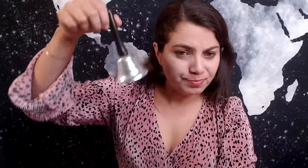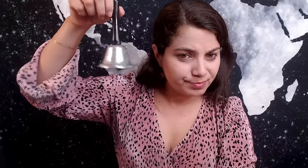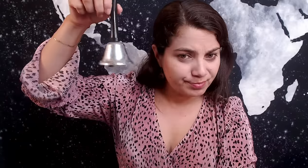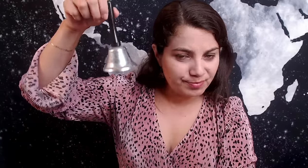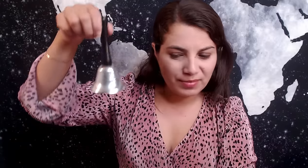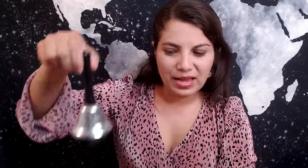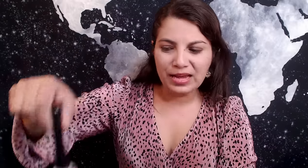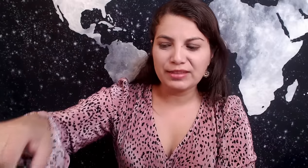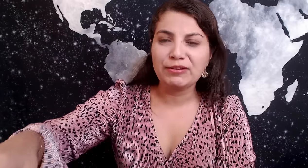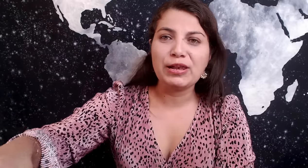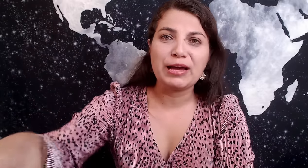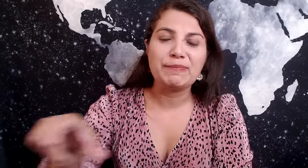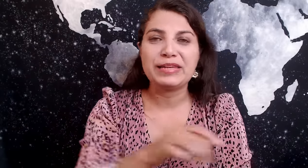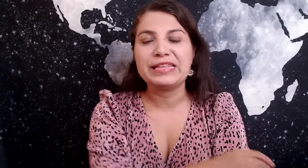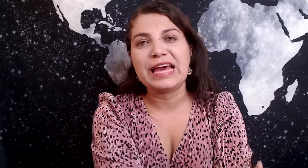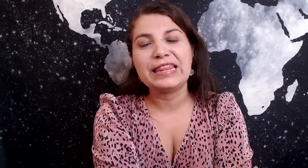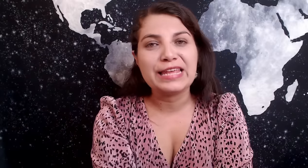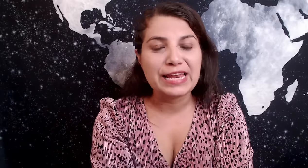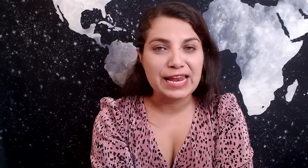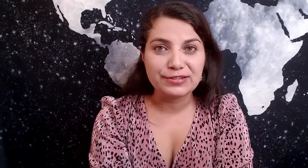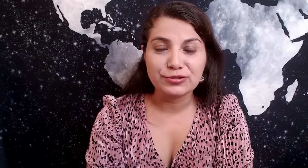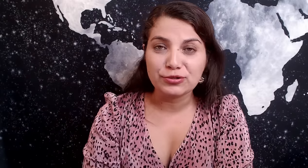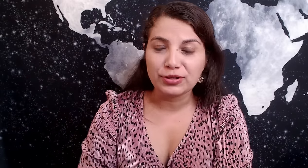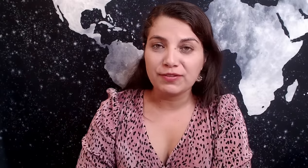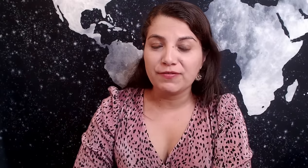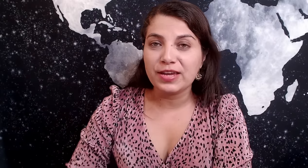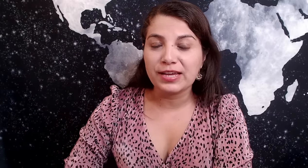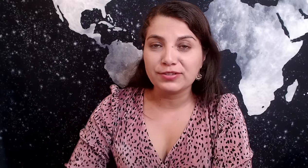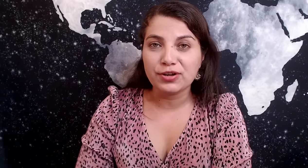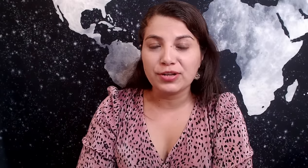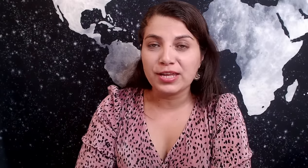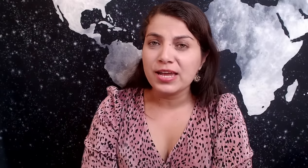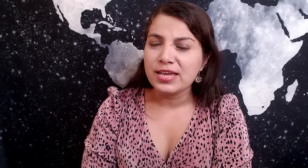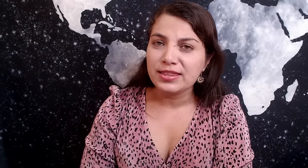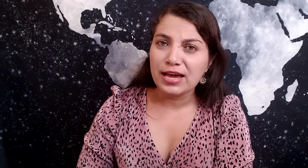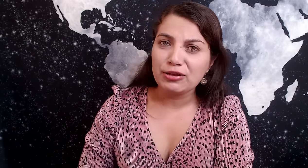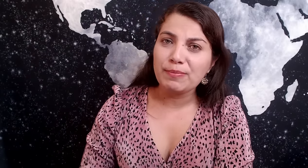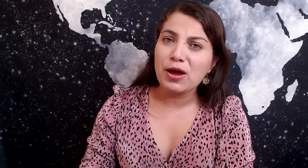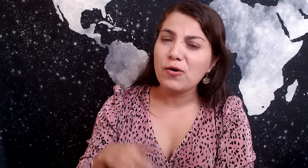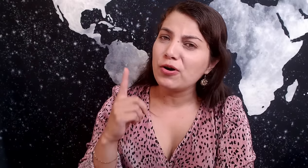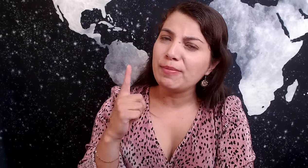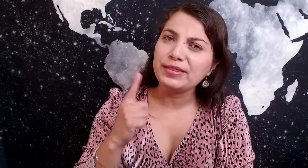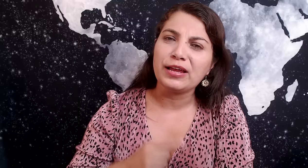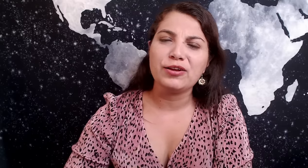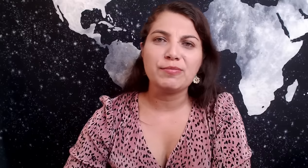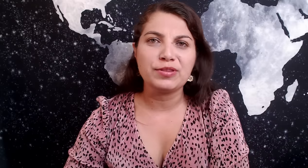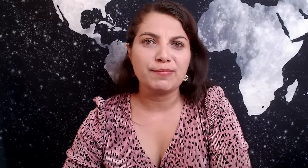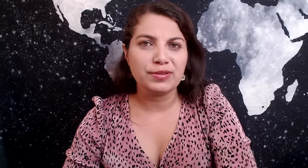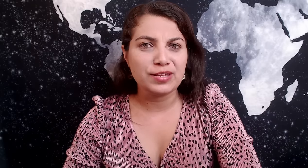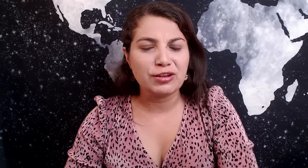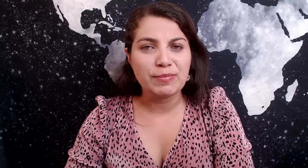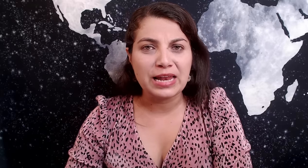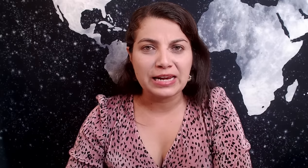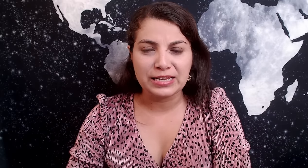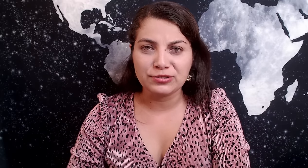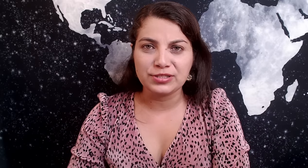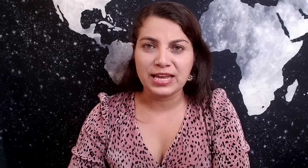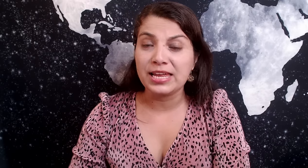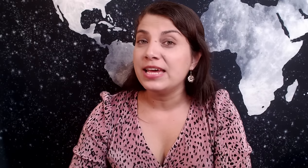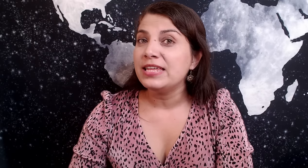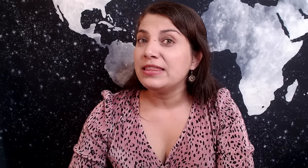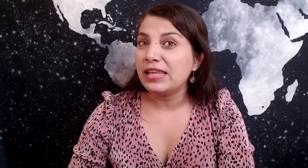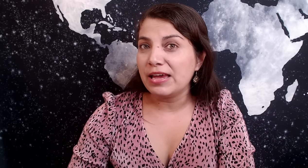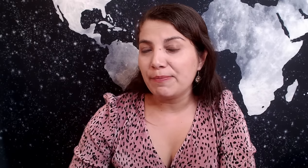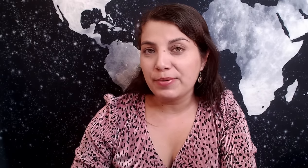apoyan activando la campanita de las notificaciones, dejándome un comentario y como siempre siguiéndome en las redes